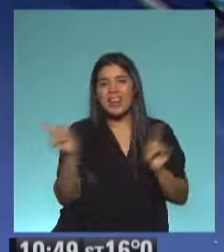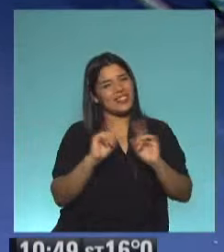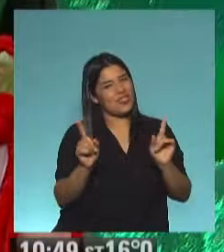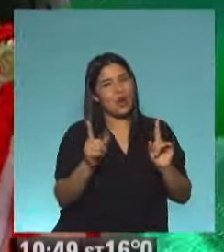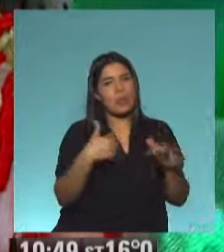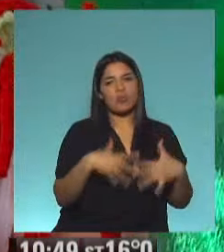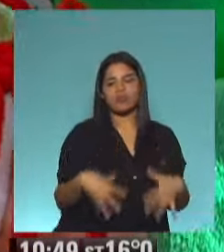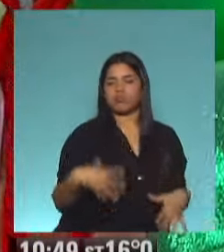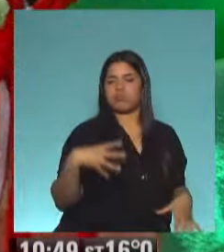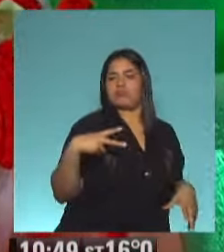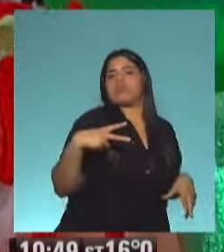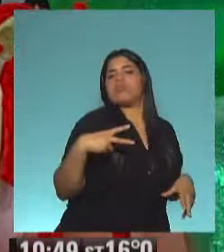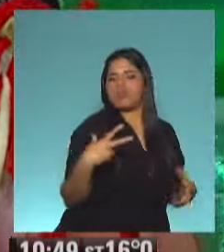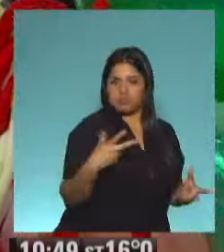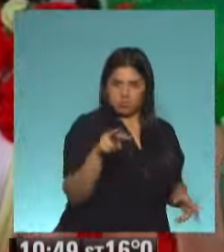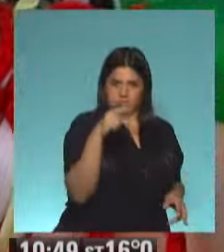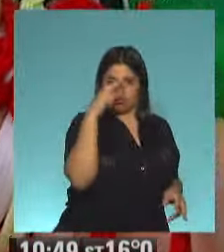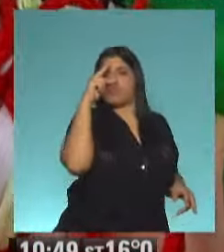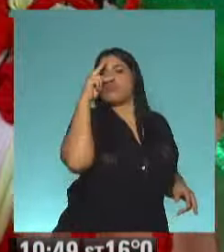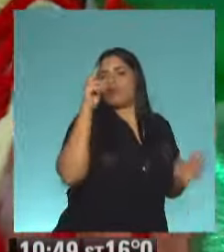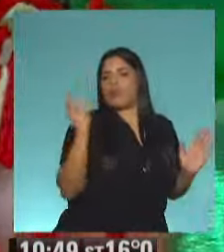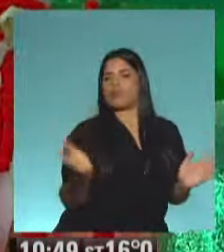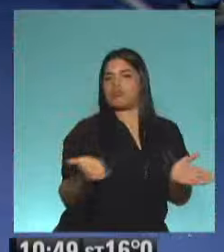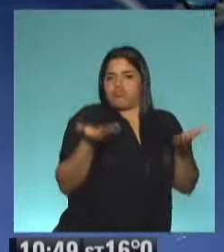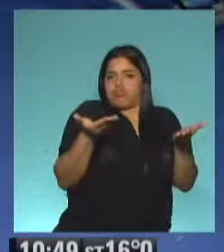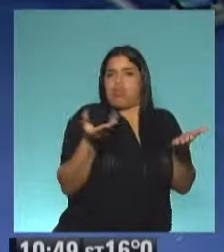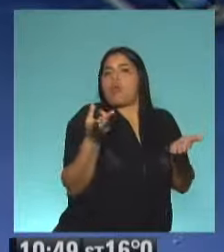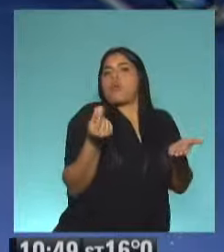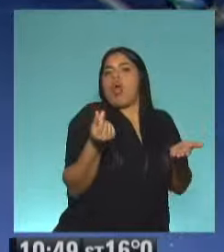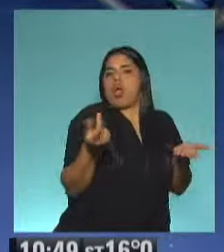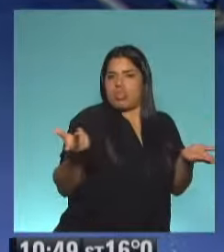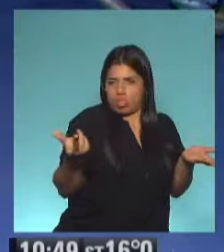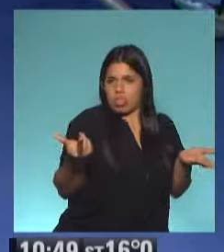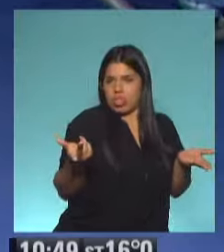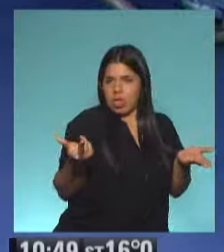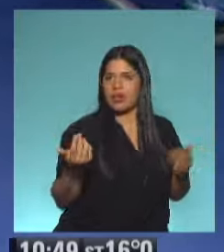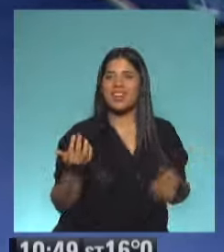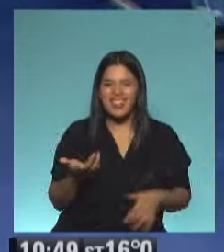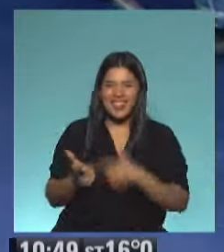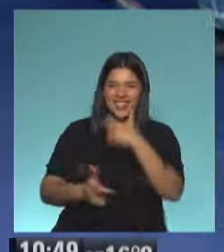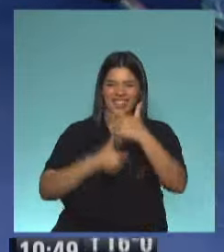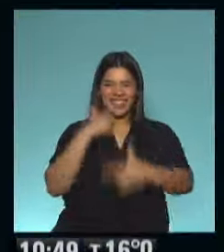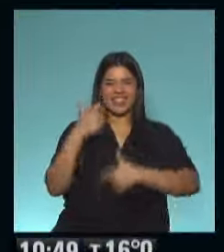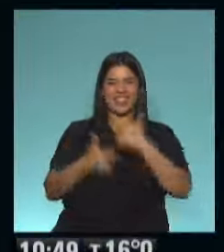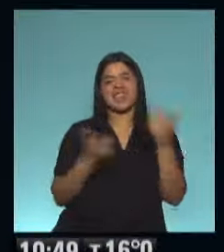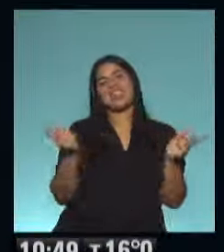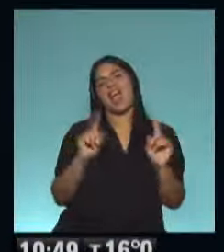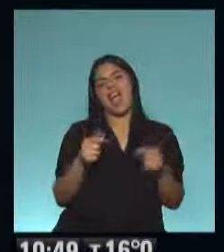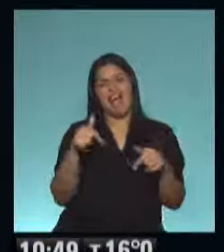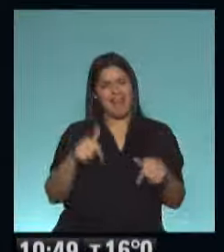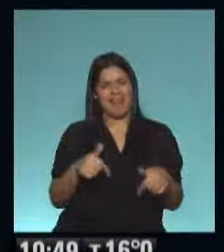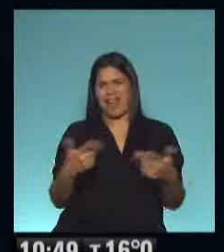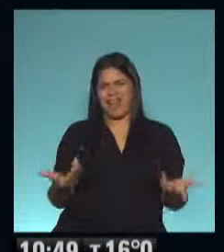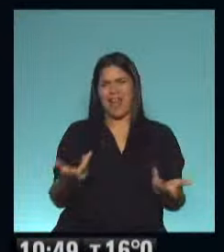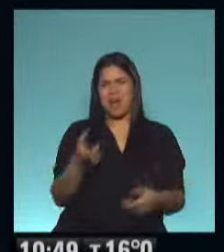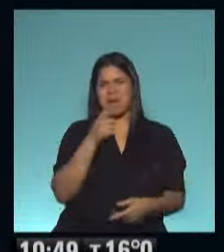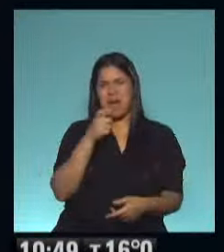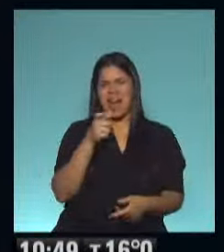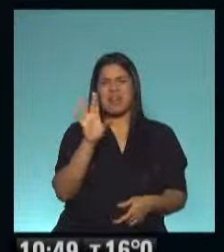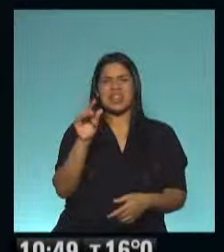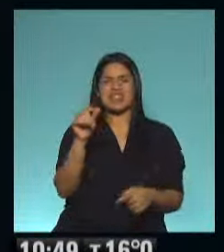palabras difíciles. Emulando la aristocracia. Emulando la aristocracia. ¿Qué está diciendo? Yo tengo una más fácil. Usaban máscaras. Grado, ¿no? Usaban máscaras. Y